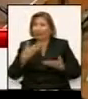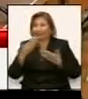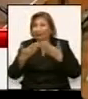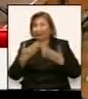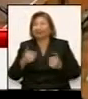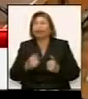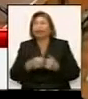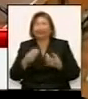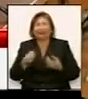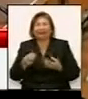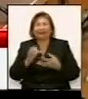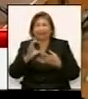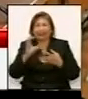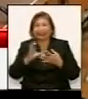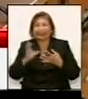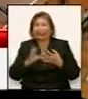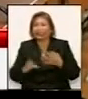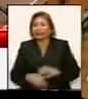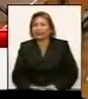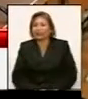cuáles son esas características